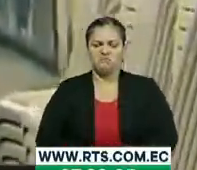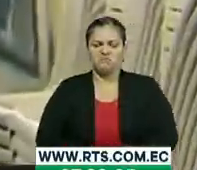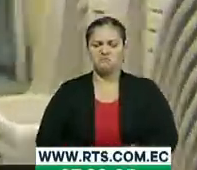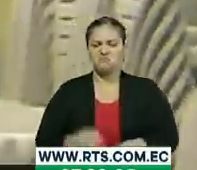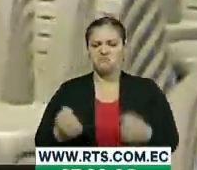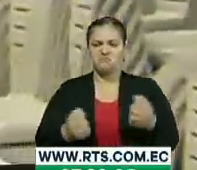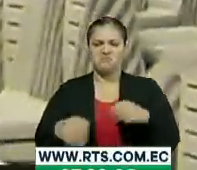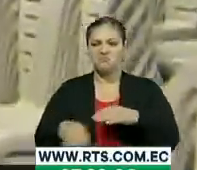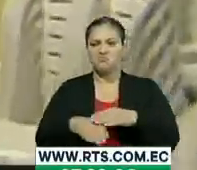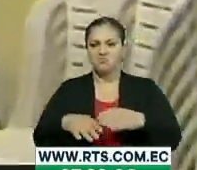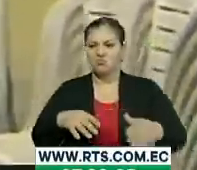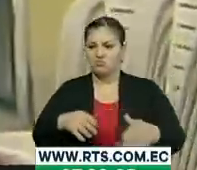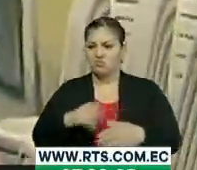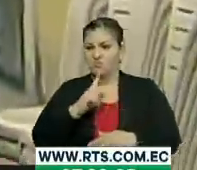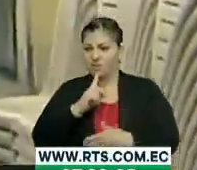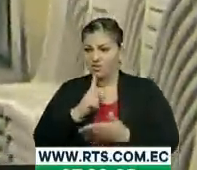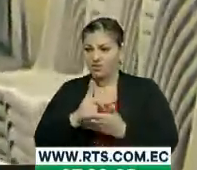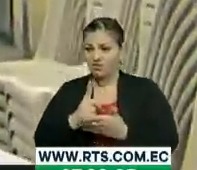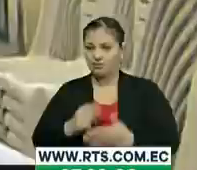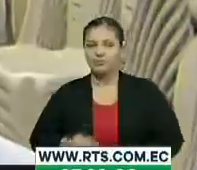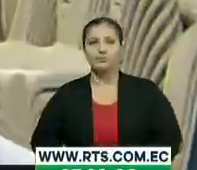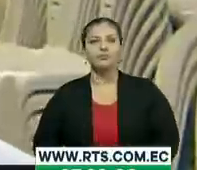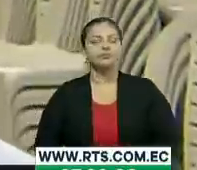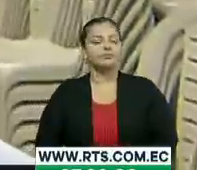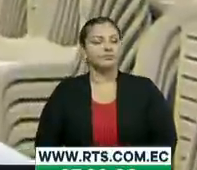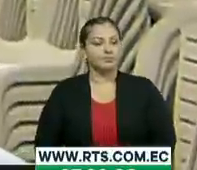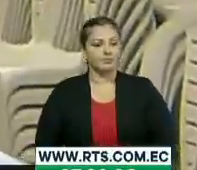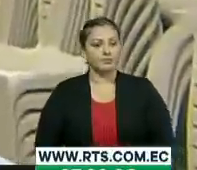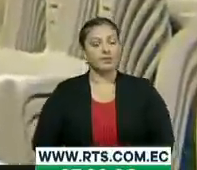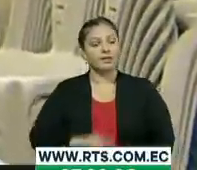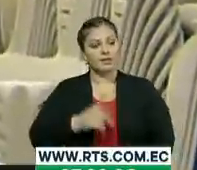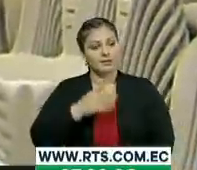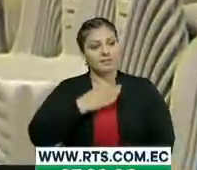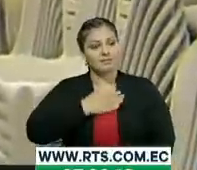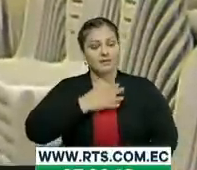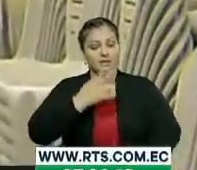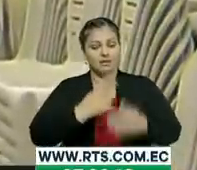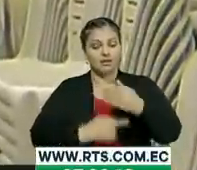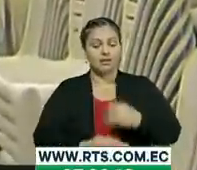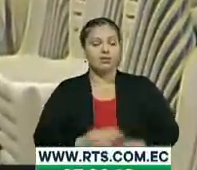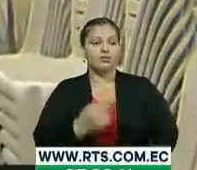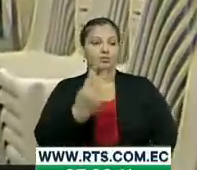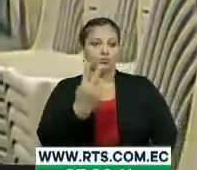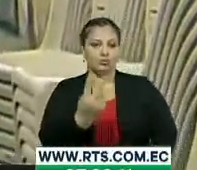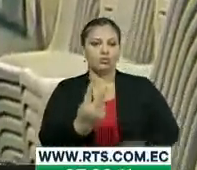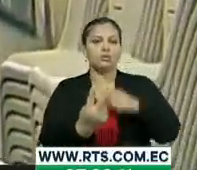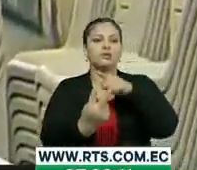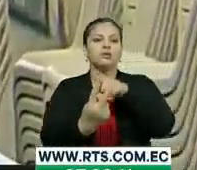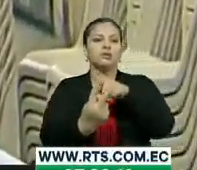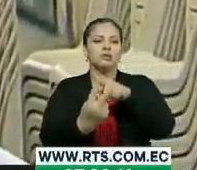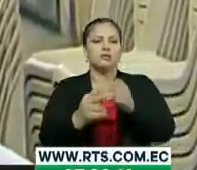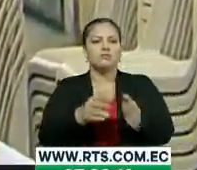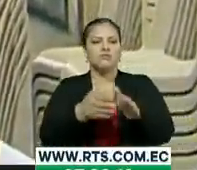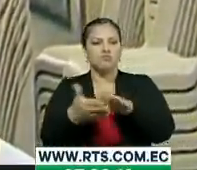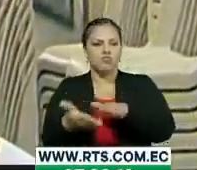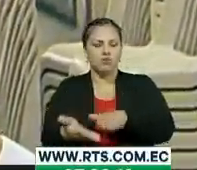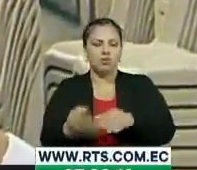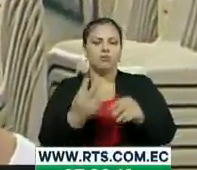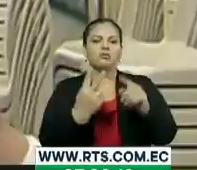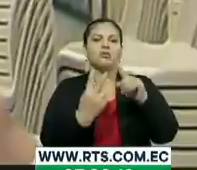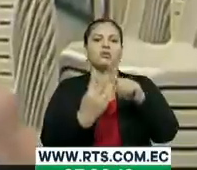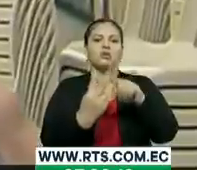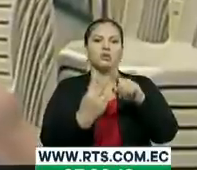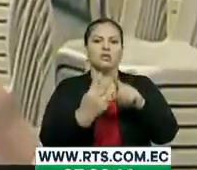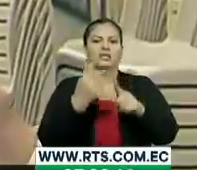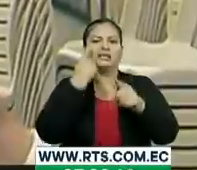indica mi hijo, el que está herido, que ya lo tengo aquí en la casa, de que antes de llegar a Cuenca, una